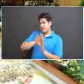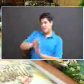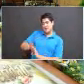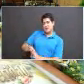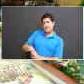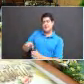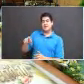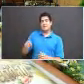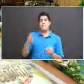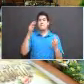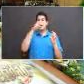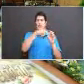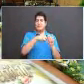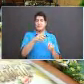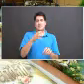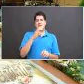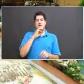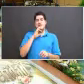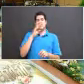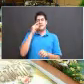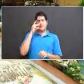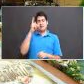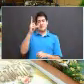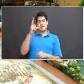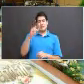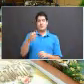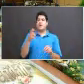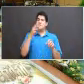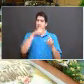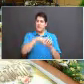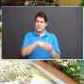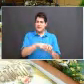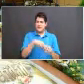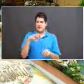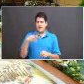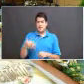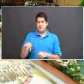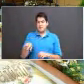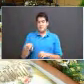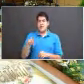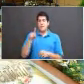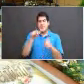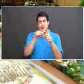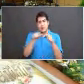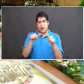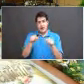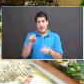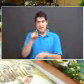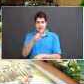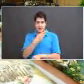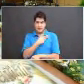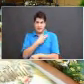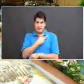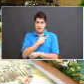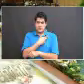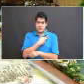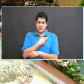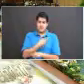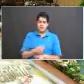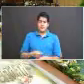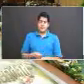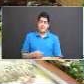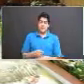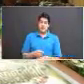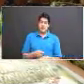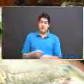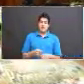Participa en la cena del Señor. Participa. Pero analiza tu interior. Pueden pasar mis hermanos con el